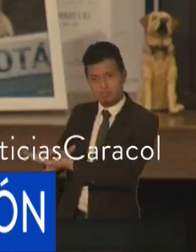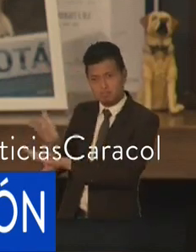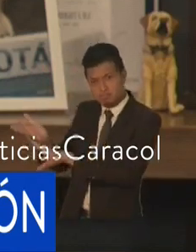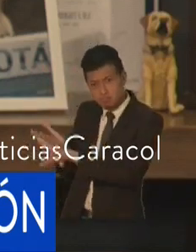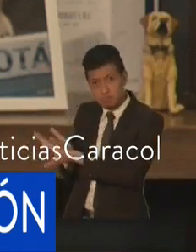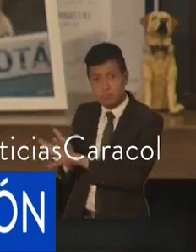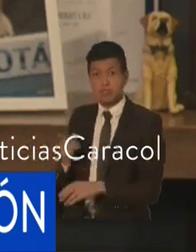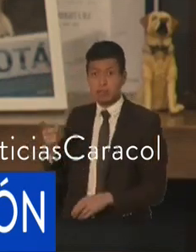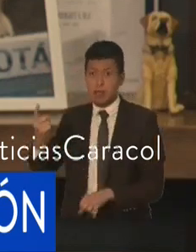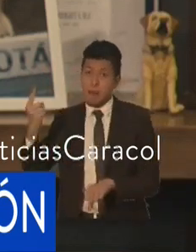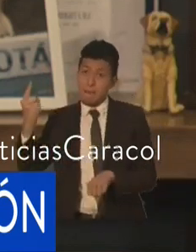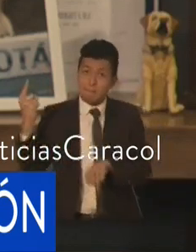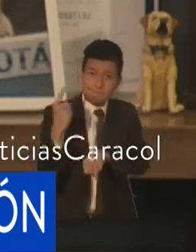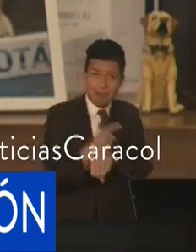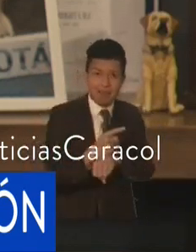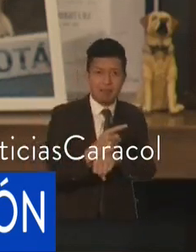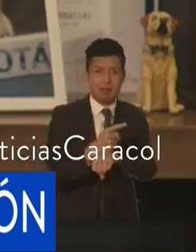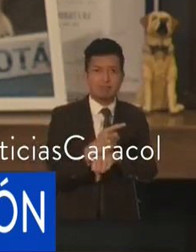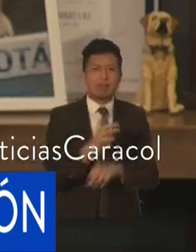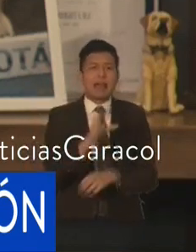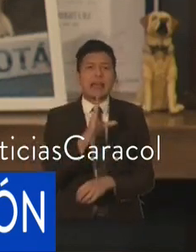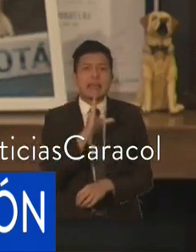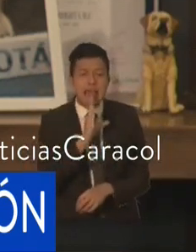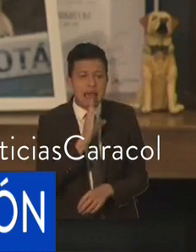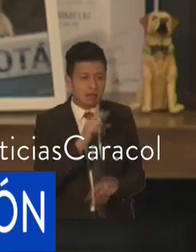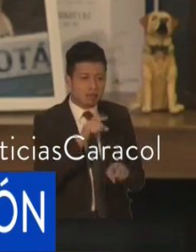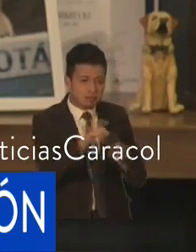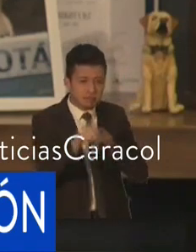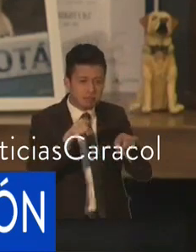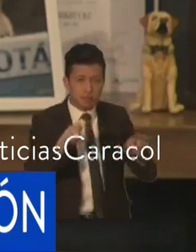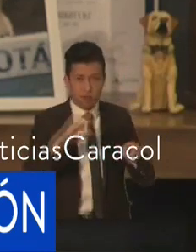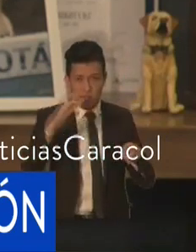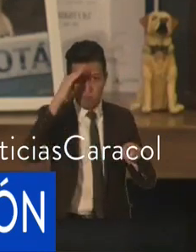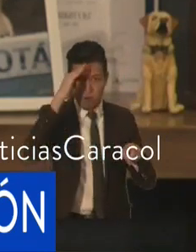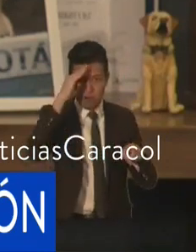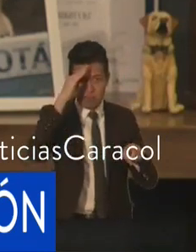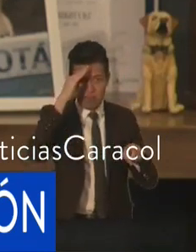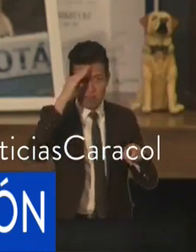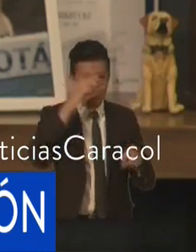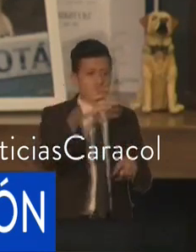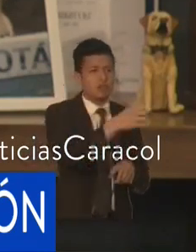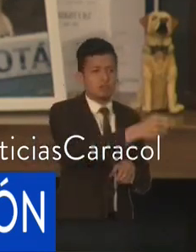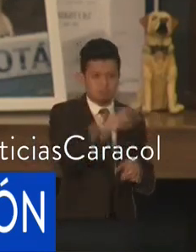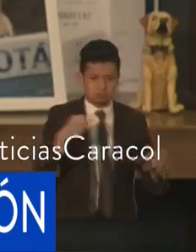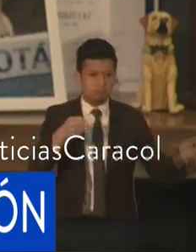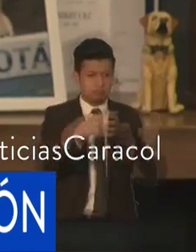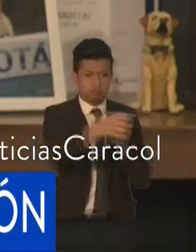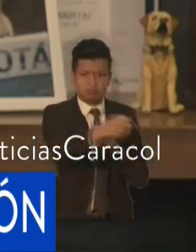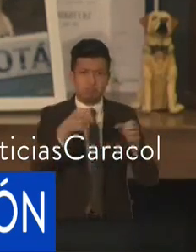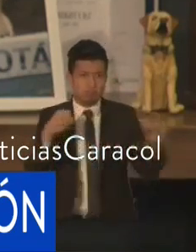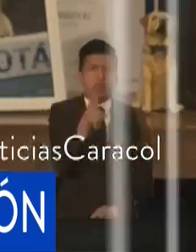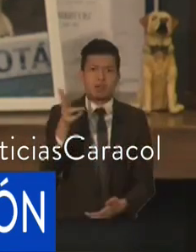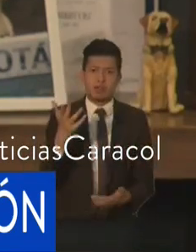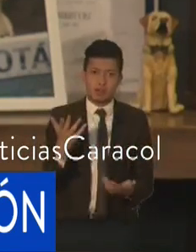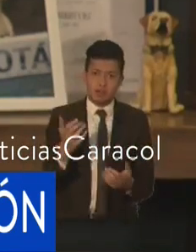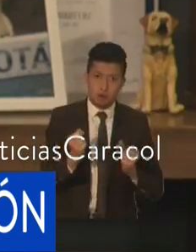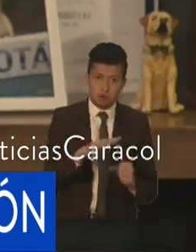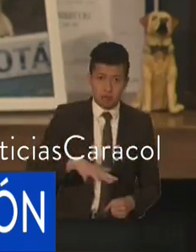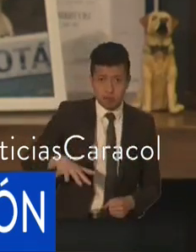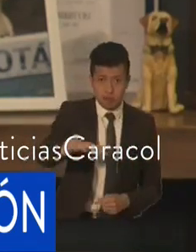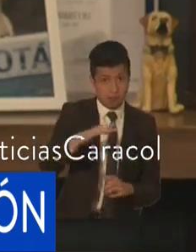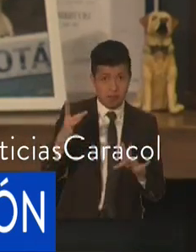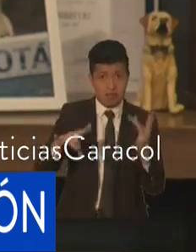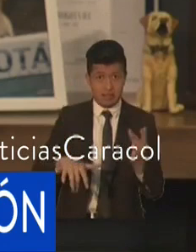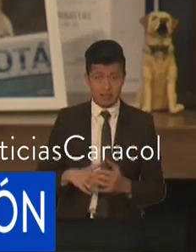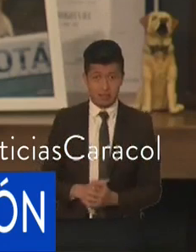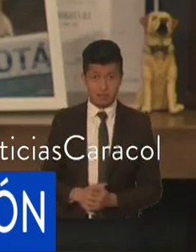ordene que se identifique y retire de la policía a quienes usaron sus armas de manera indiscriminada. El señor